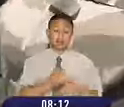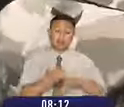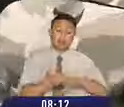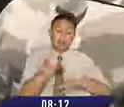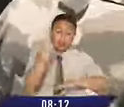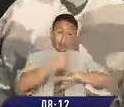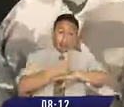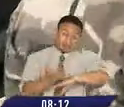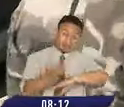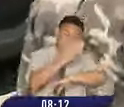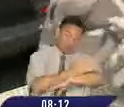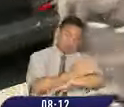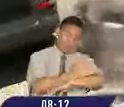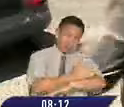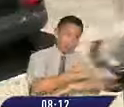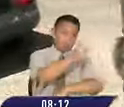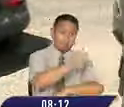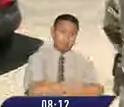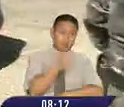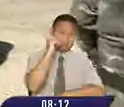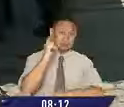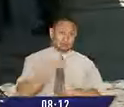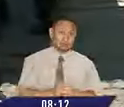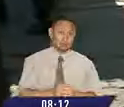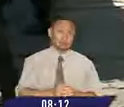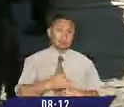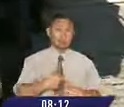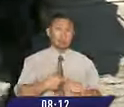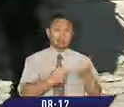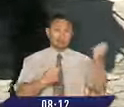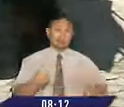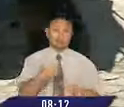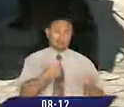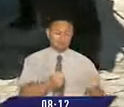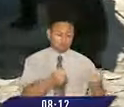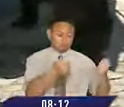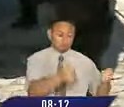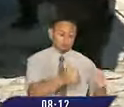día antes, varios privados de la libertad entregaron armas blancas y de fuego.